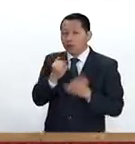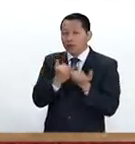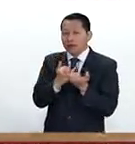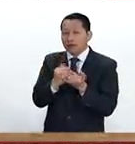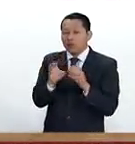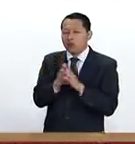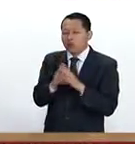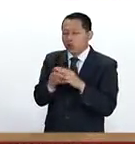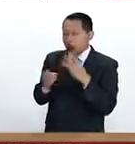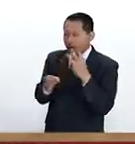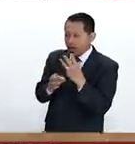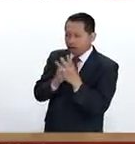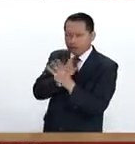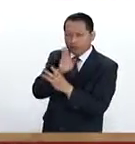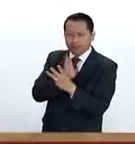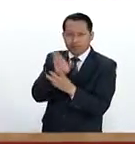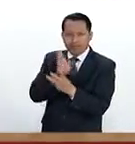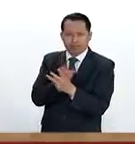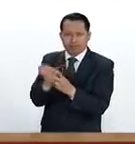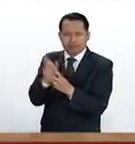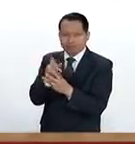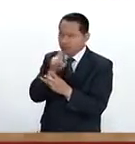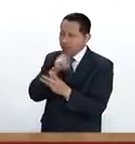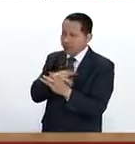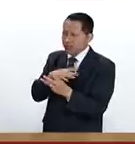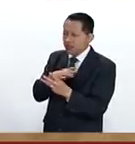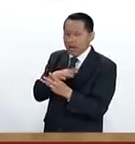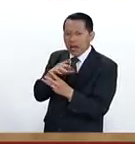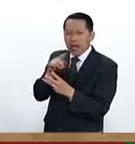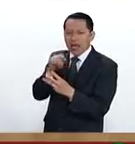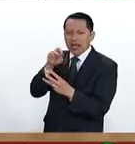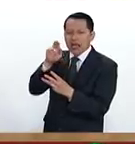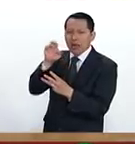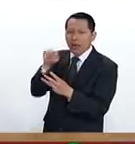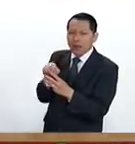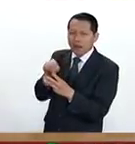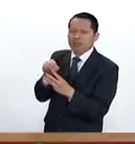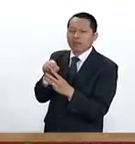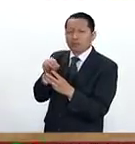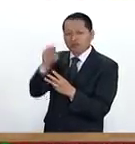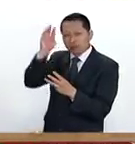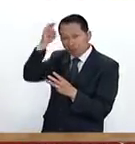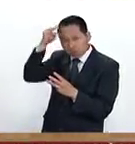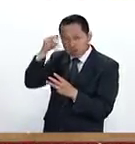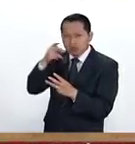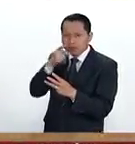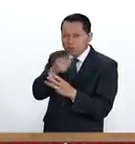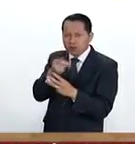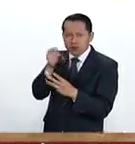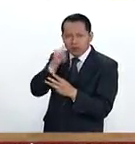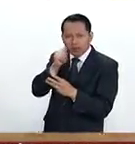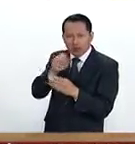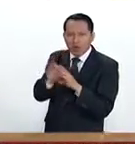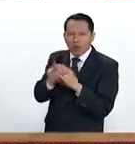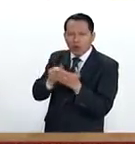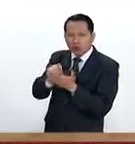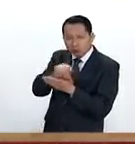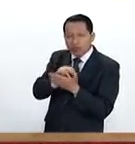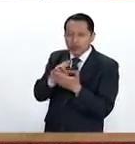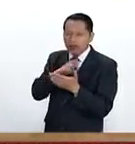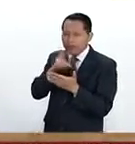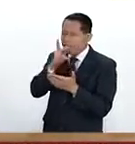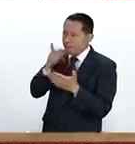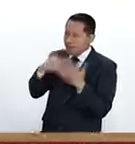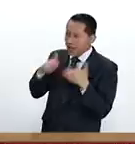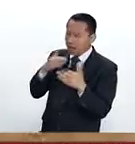tres vertientes. Una es la estrategia mediática de Donald Trump y sus constantes tweets y palabras, que por cierto acaba